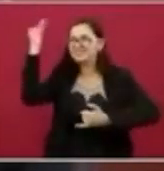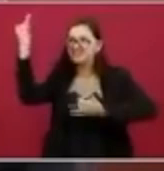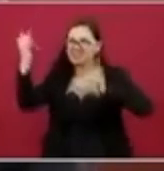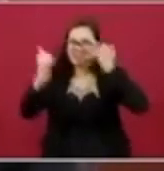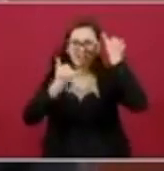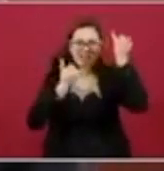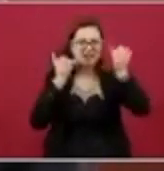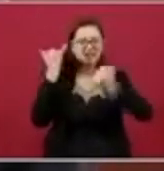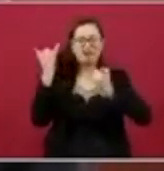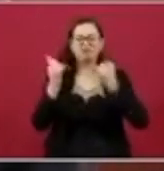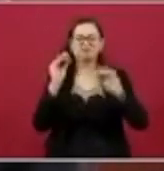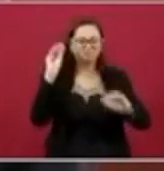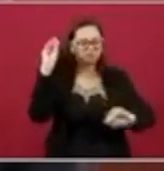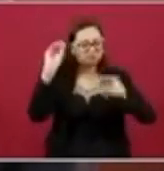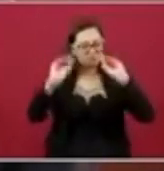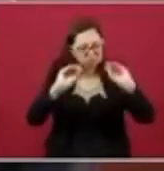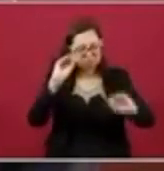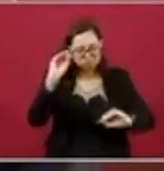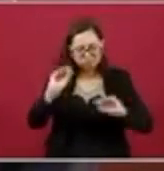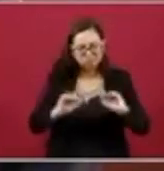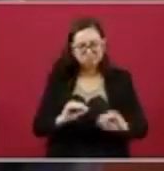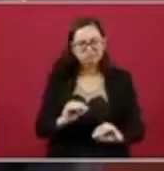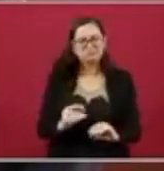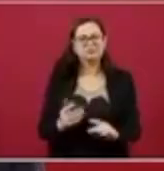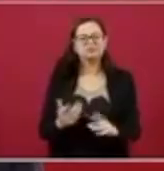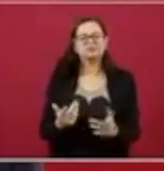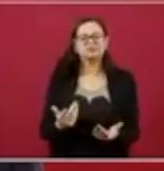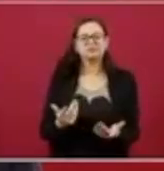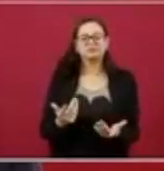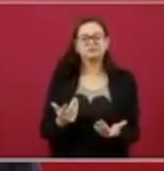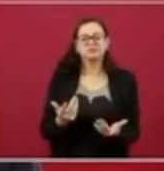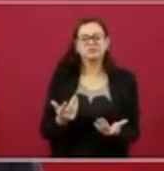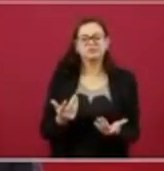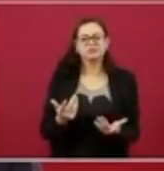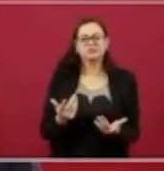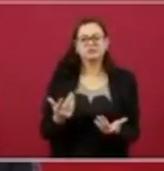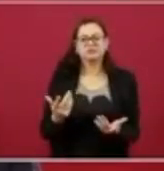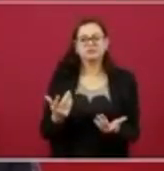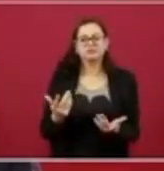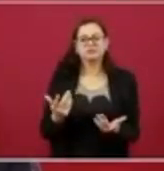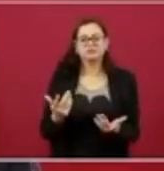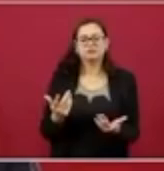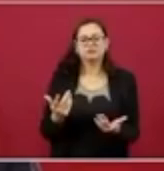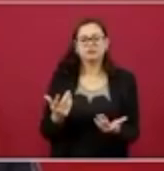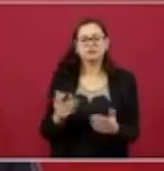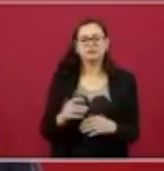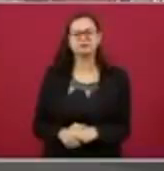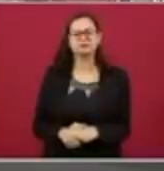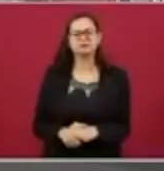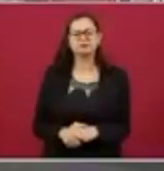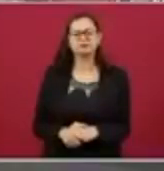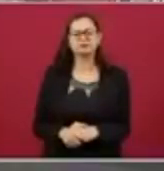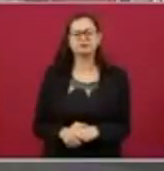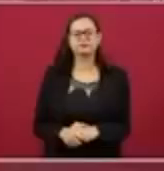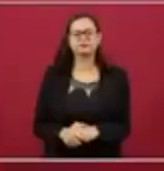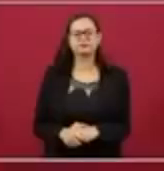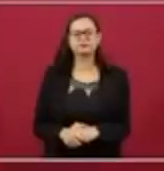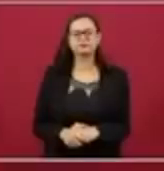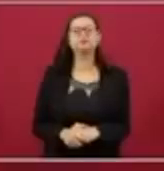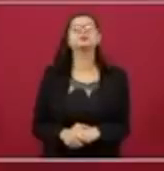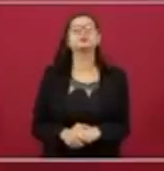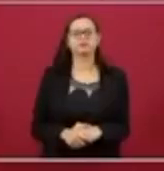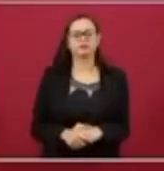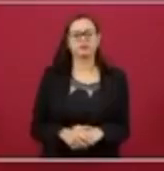algunos dirigentes del Partido Revolucionario Institucional, pues dijo, el país presenta serios problemas de inseguridad y violencia. He estado